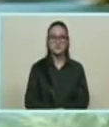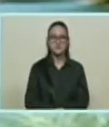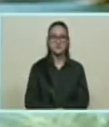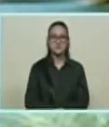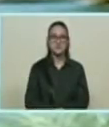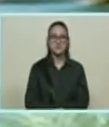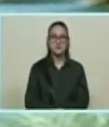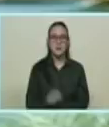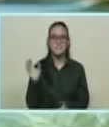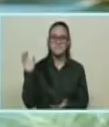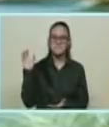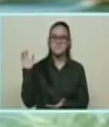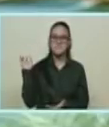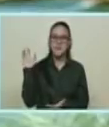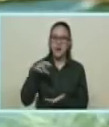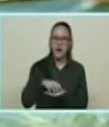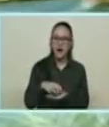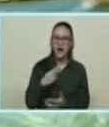Maracay, Los Teques,